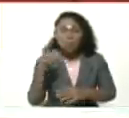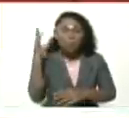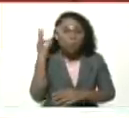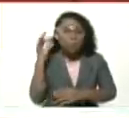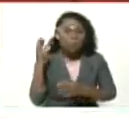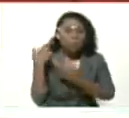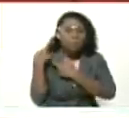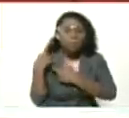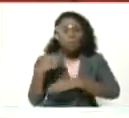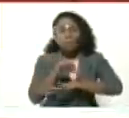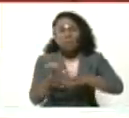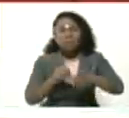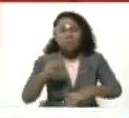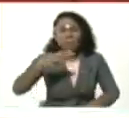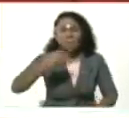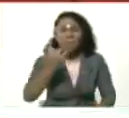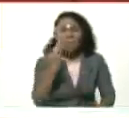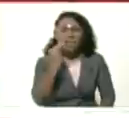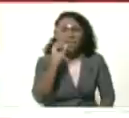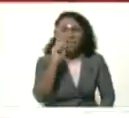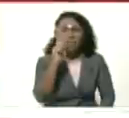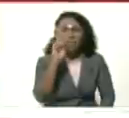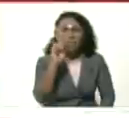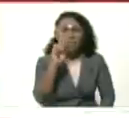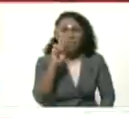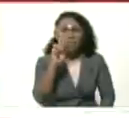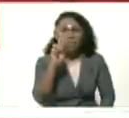Píritu, Yolfran Cuaru,